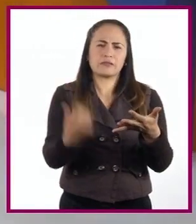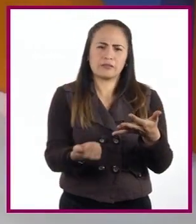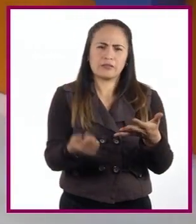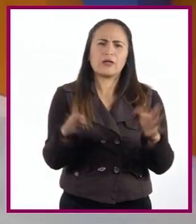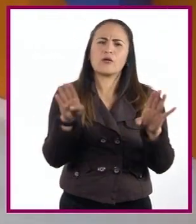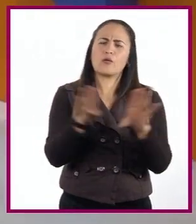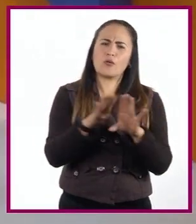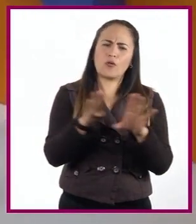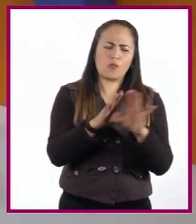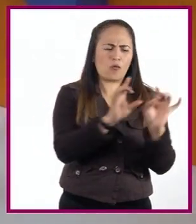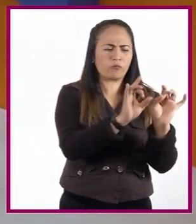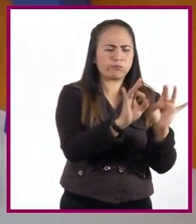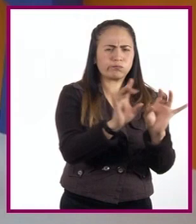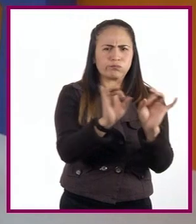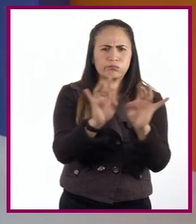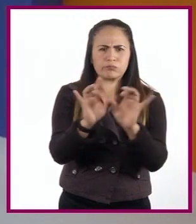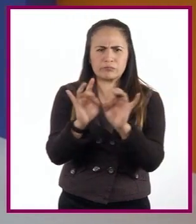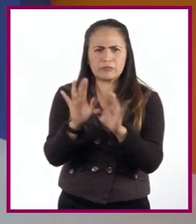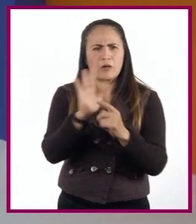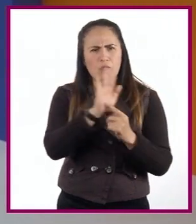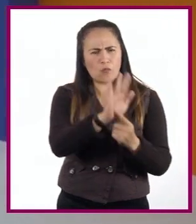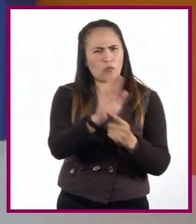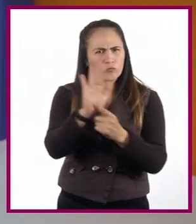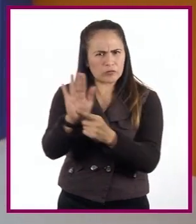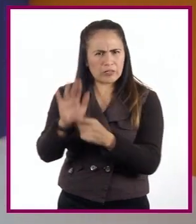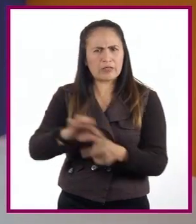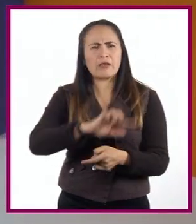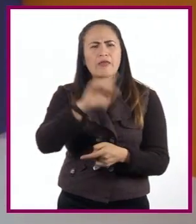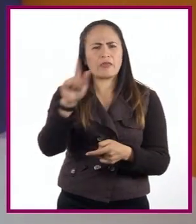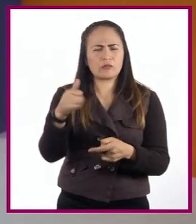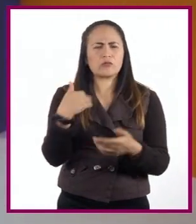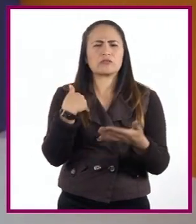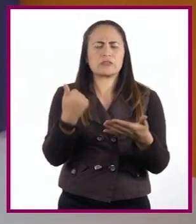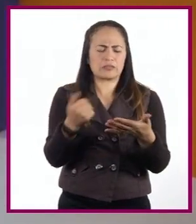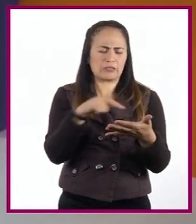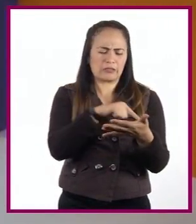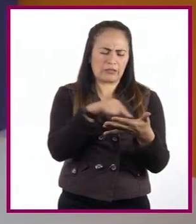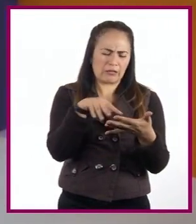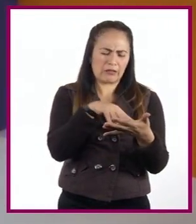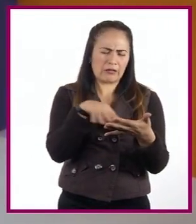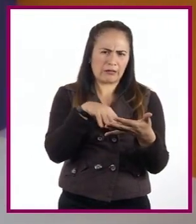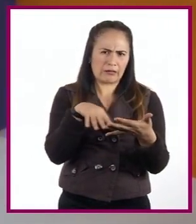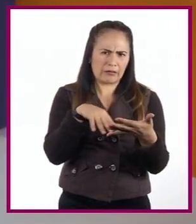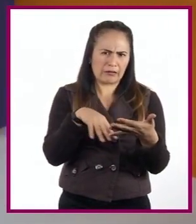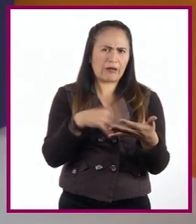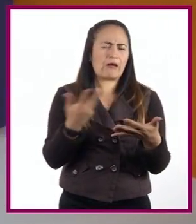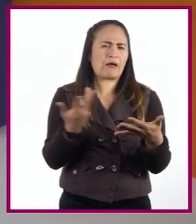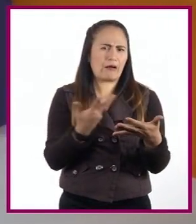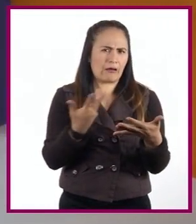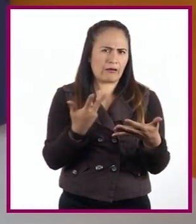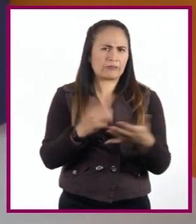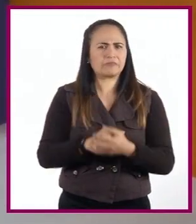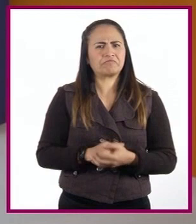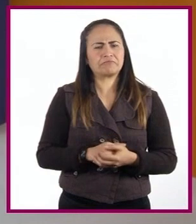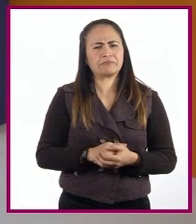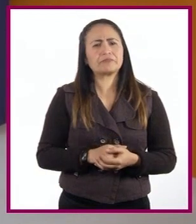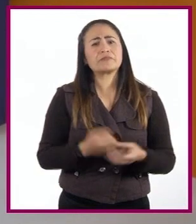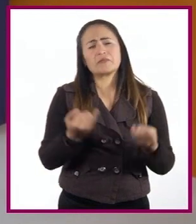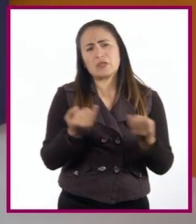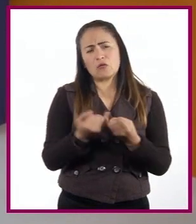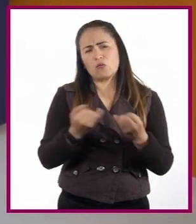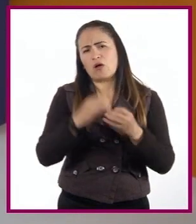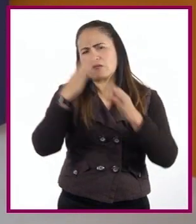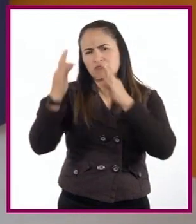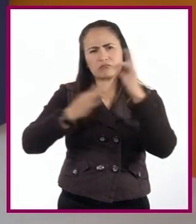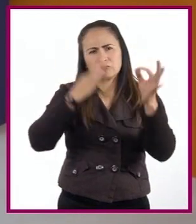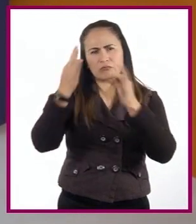se presentan los hechos y así puedan comprender mejor los acontecimientos al momento de realizar lecturas de diversas